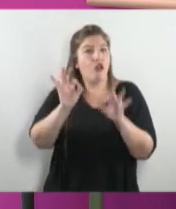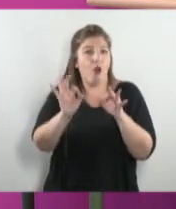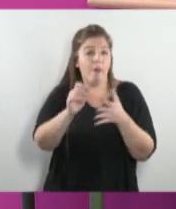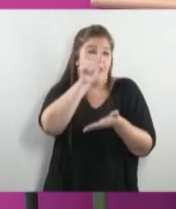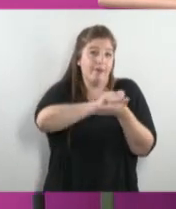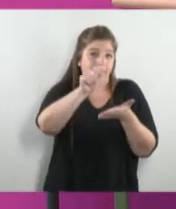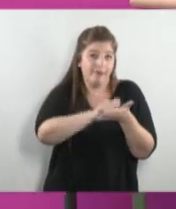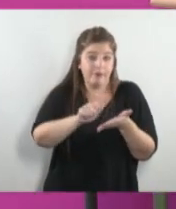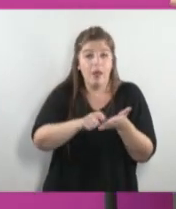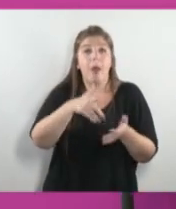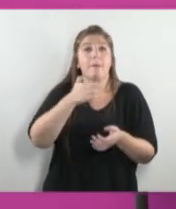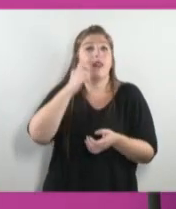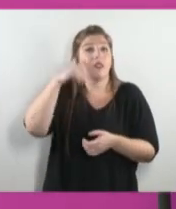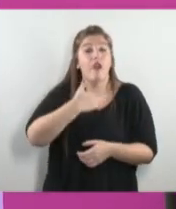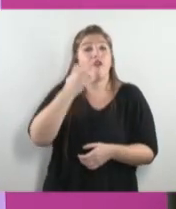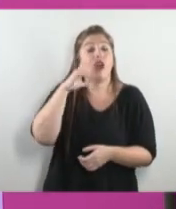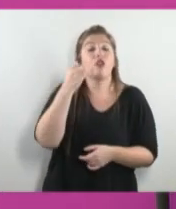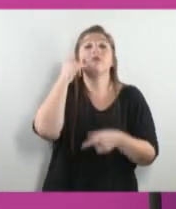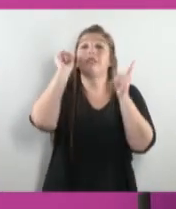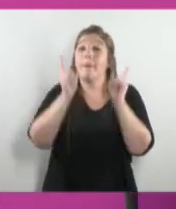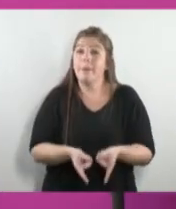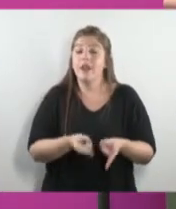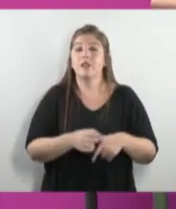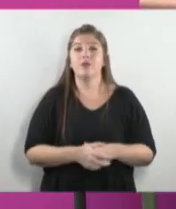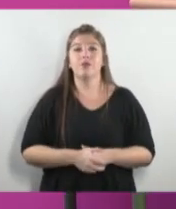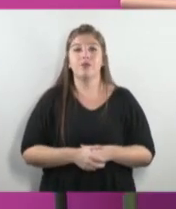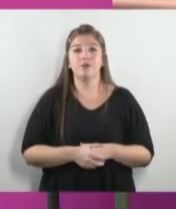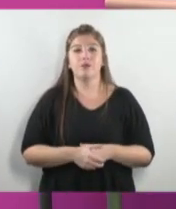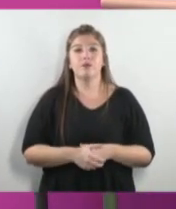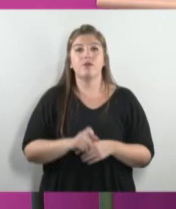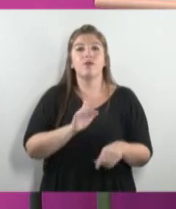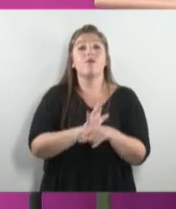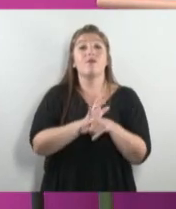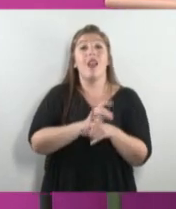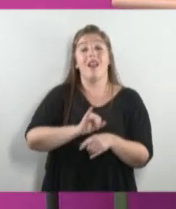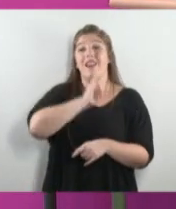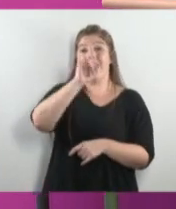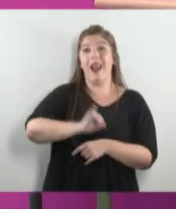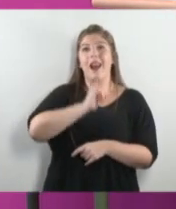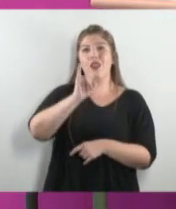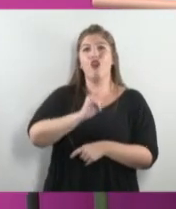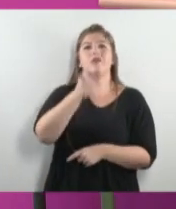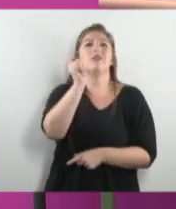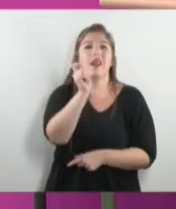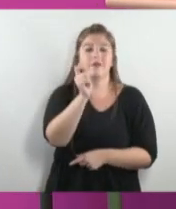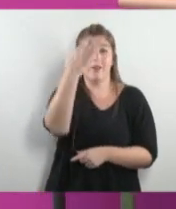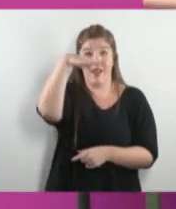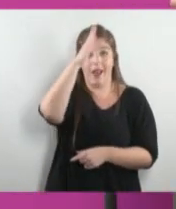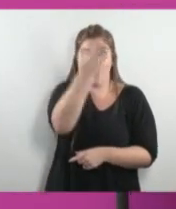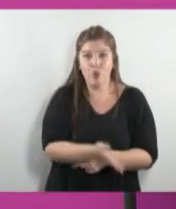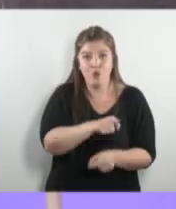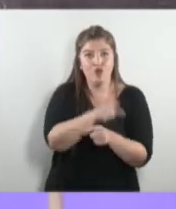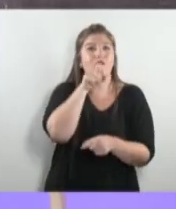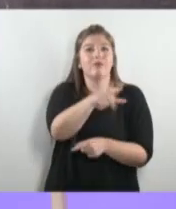Y por el otro lado va a poner a esa voz narradora en el gaucho. El gaucho claro. es el que va a tener esa